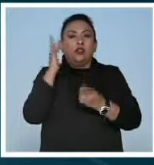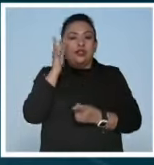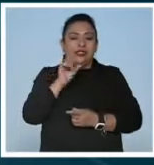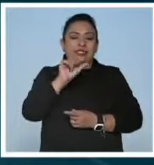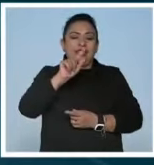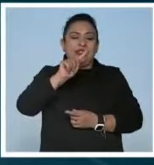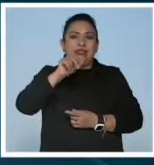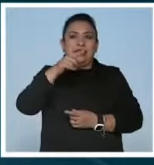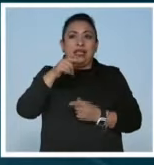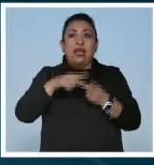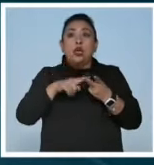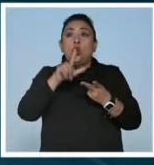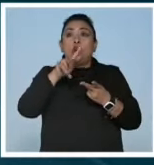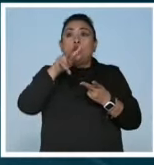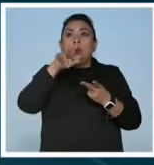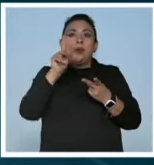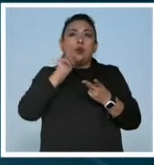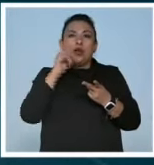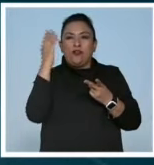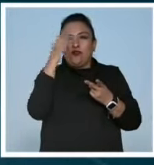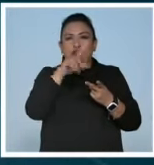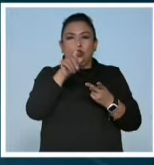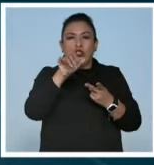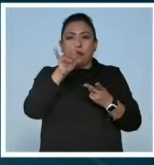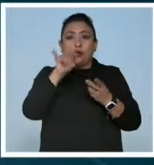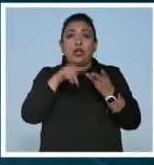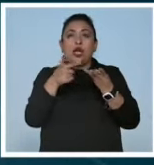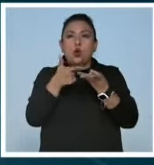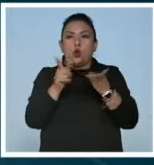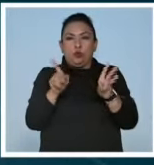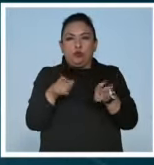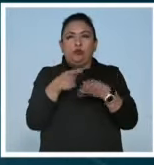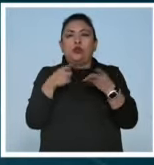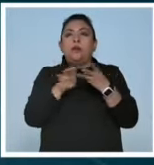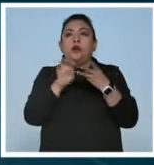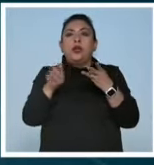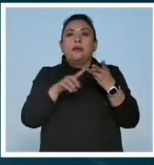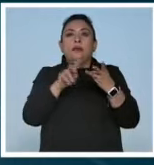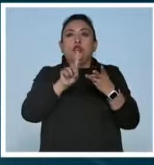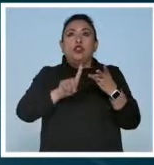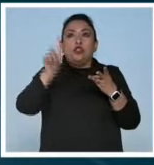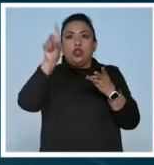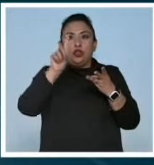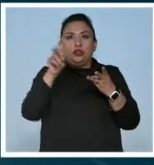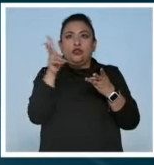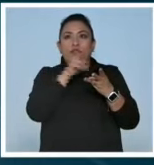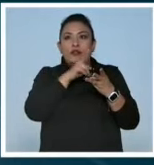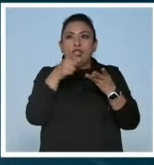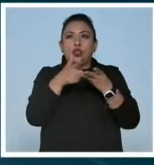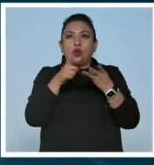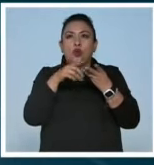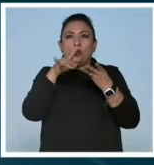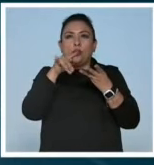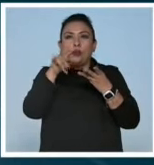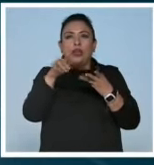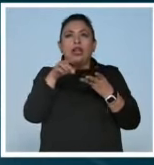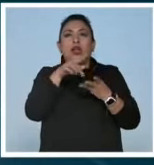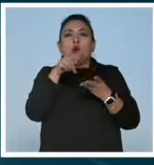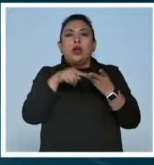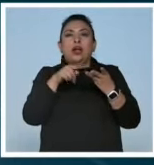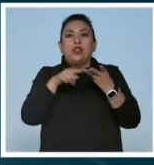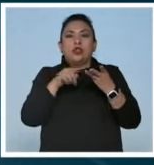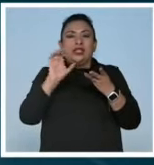Huixtlahuaca, Luvia Lazo, fotógrafa zapoteca, y grupos musicales como lo fue Dios del Viento, agrupación metalera del municipio de